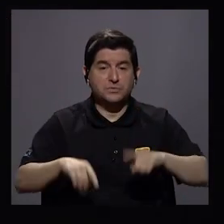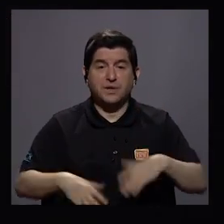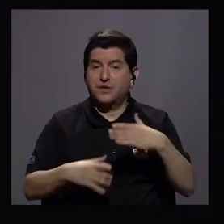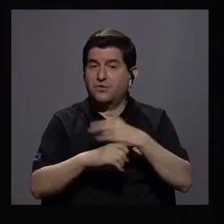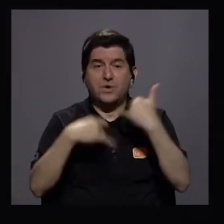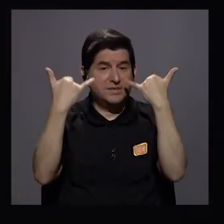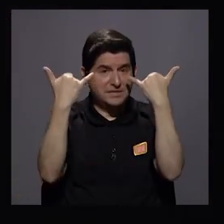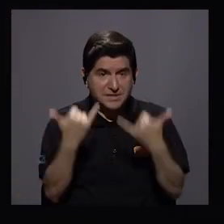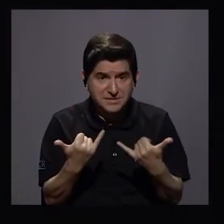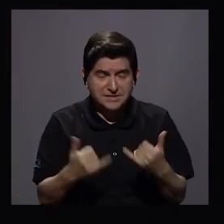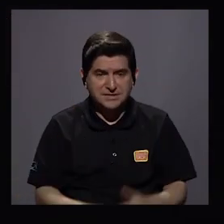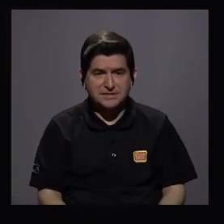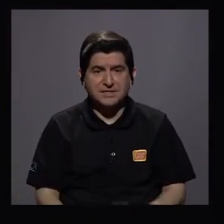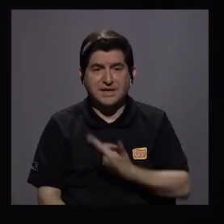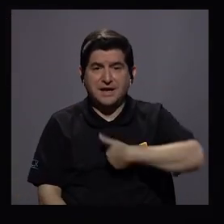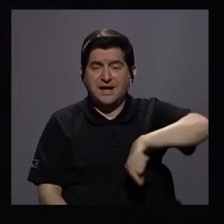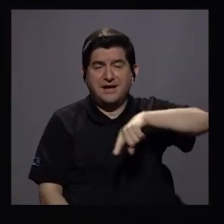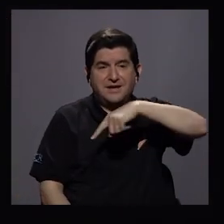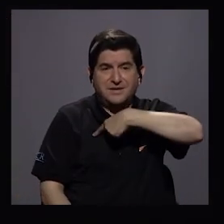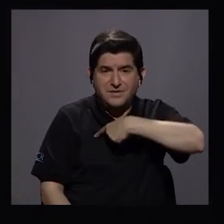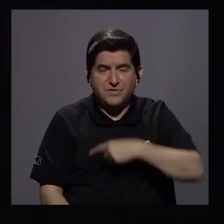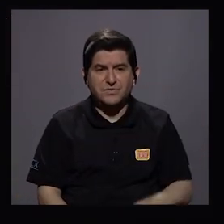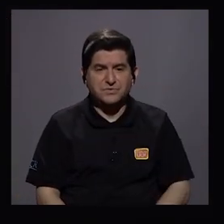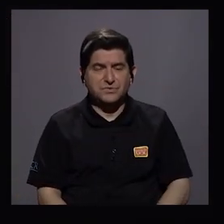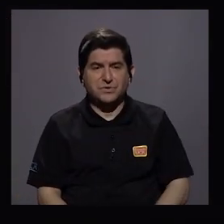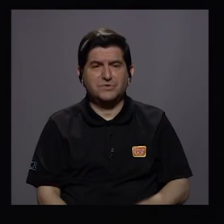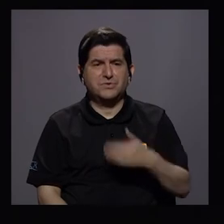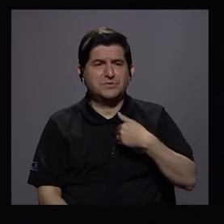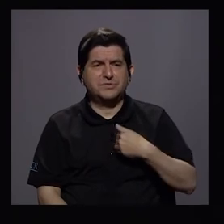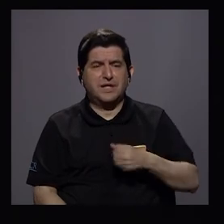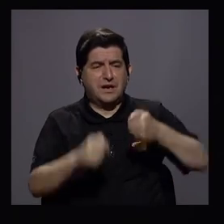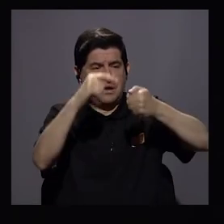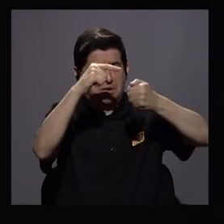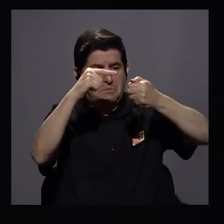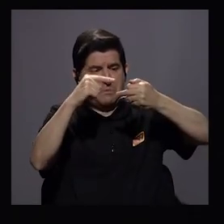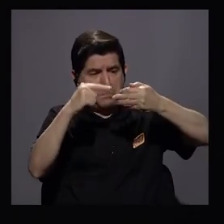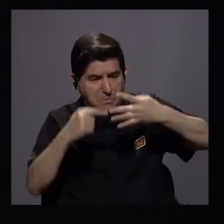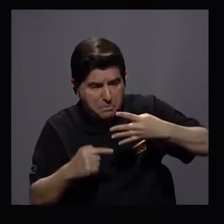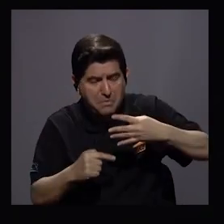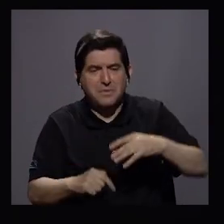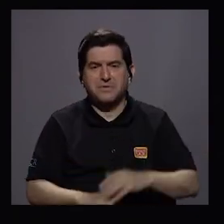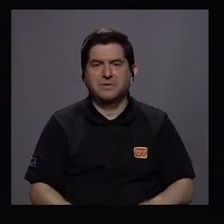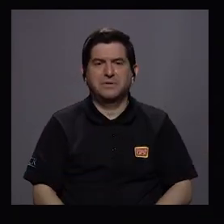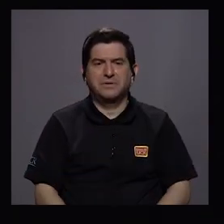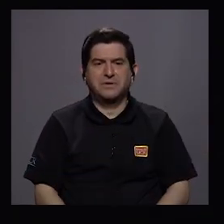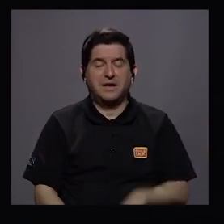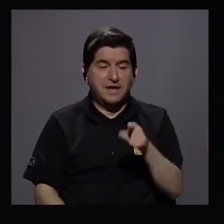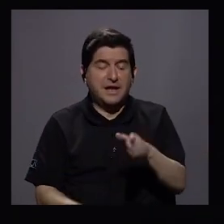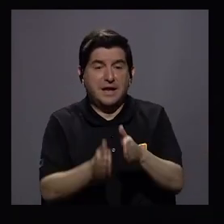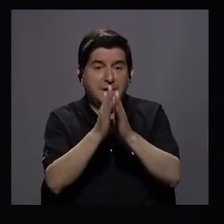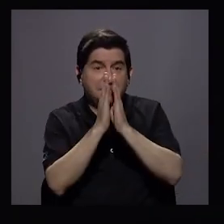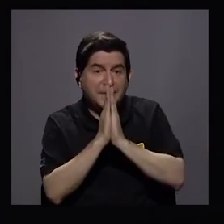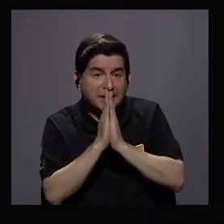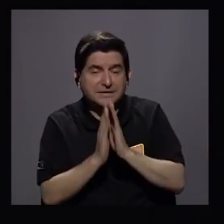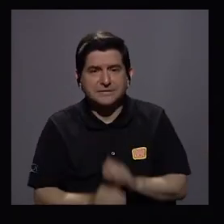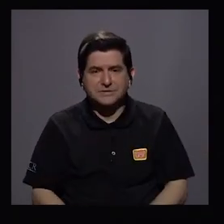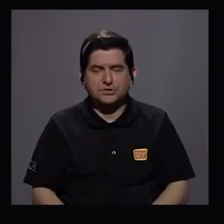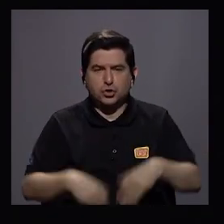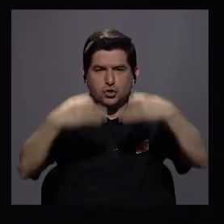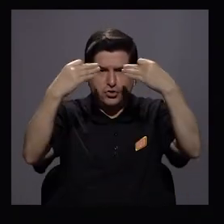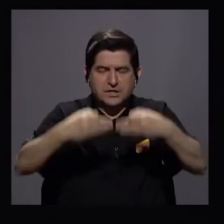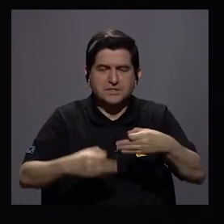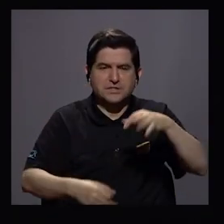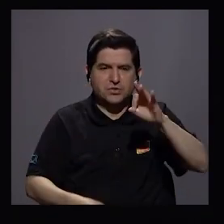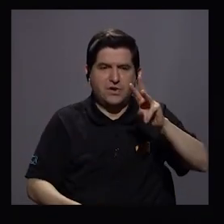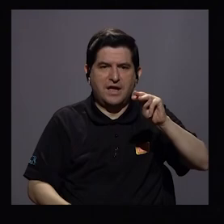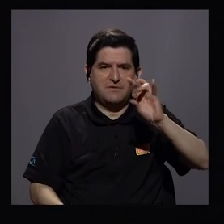ya, cada vez vamos a tener... A, B, C, e inclusive él hacía un llamado a que estas medidas